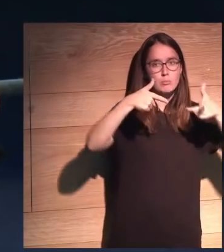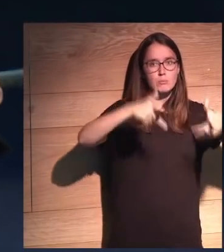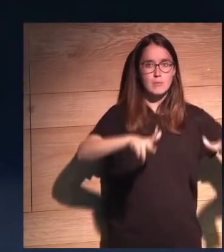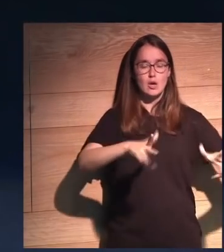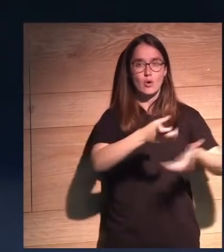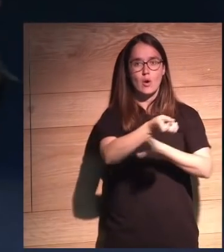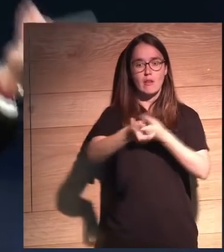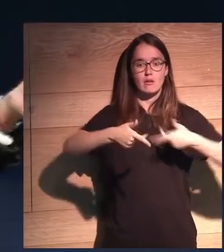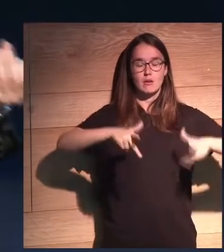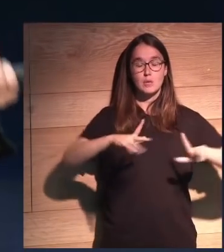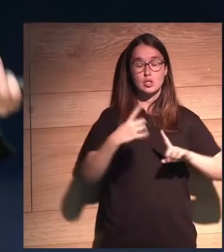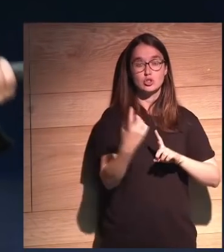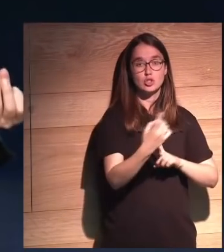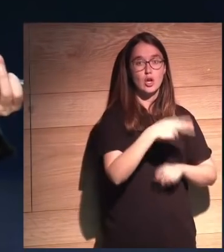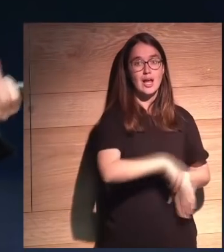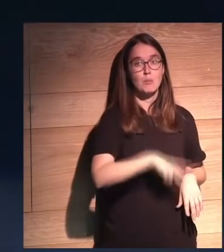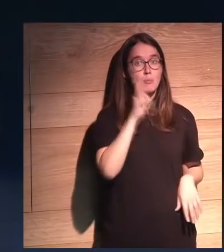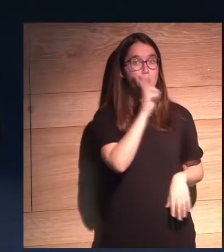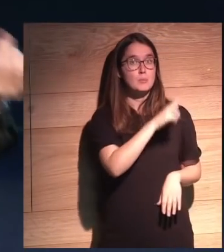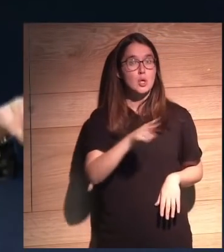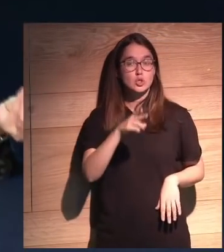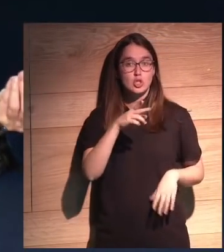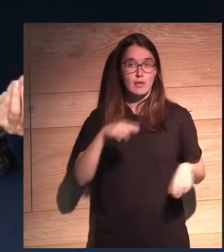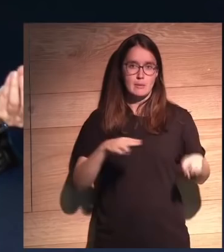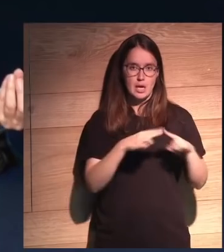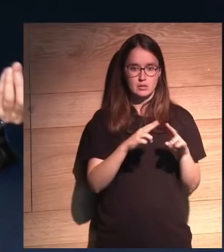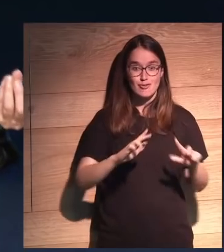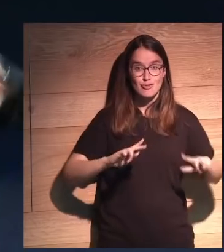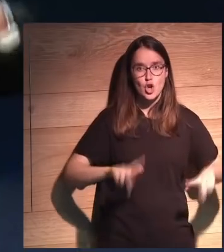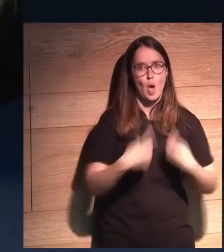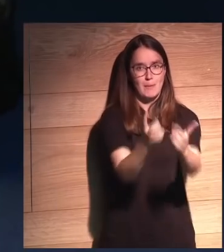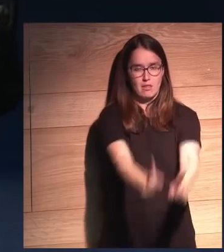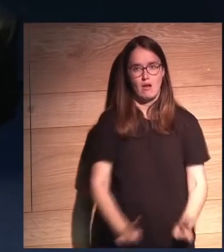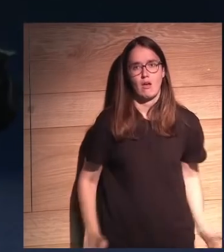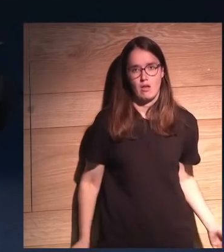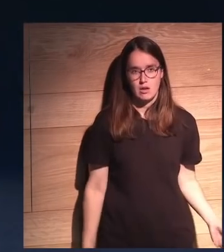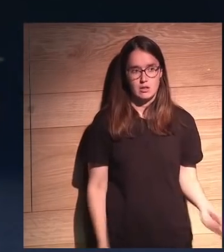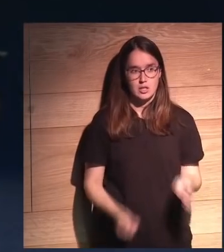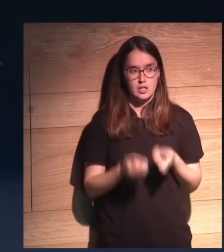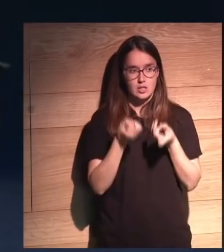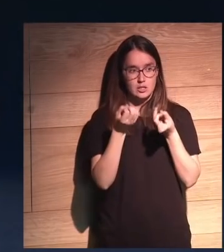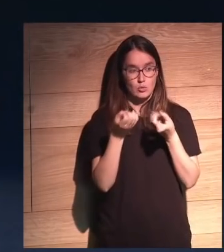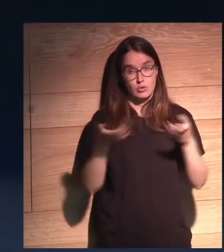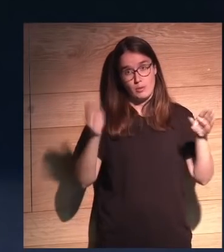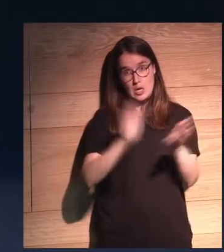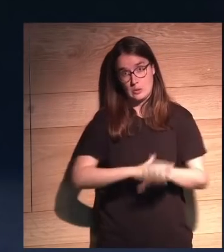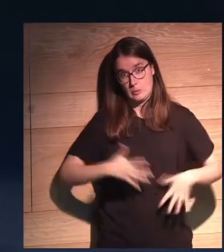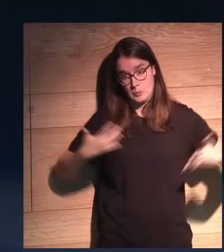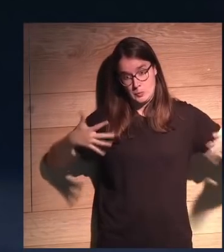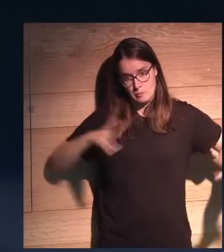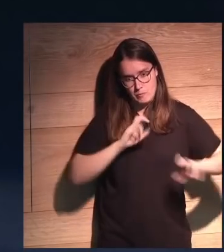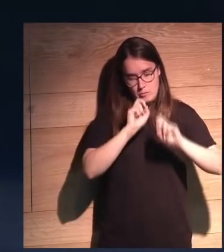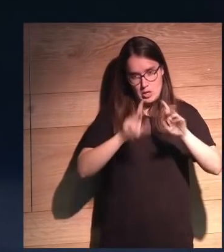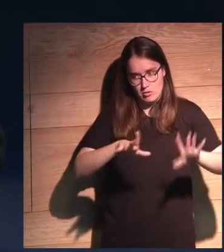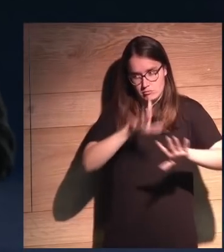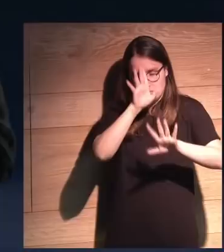de un jardín, ir sola al Museo del Louvre, y no me dejan. Ya ni os cuento de lo que era la noche por supuesto, ¿no?